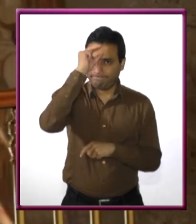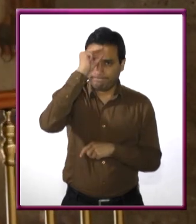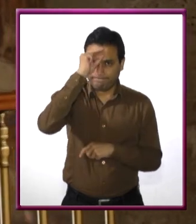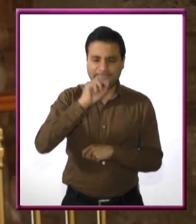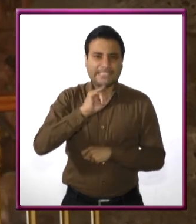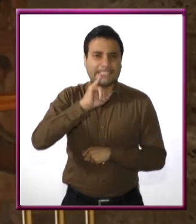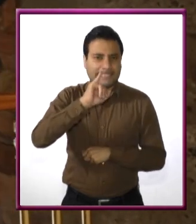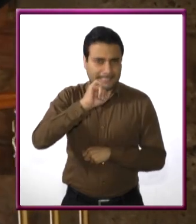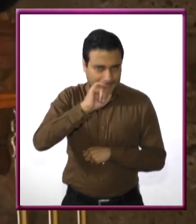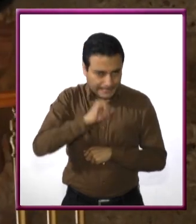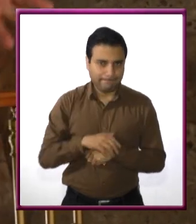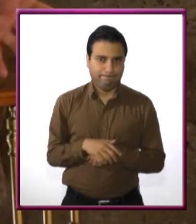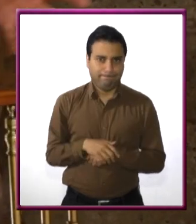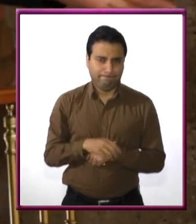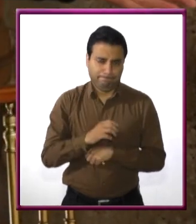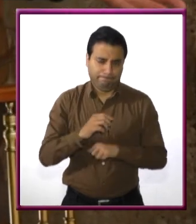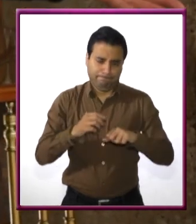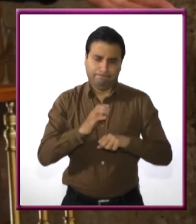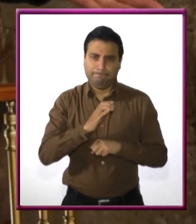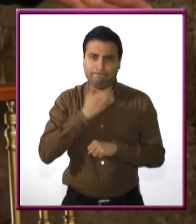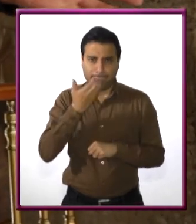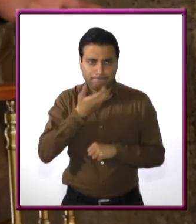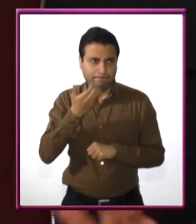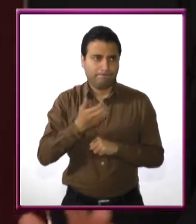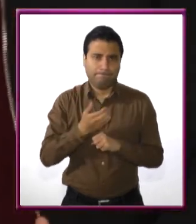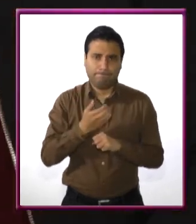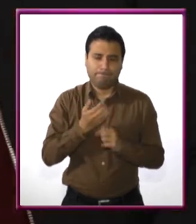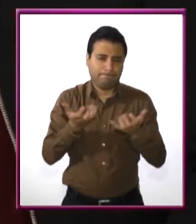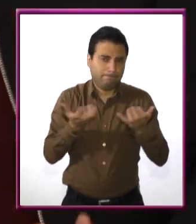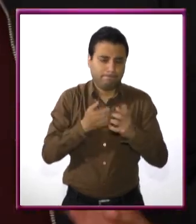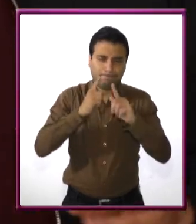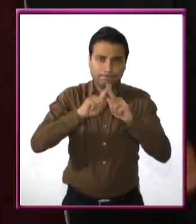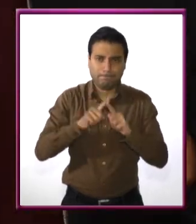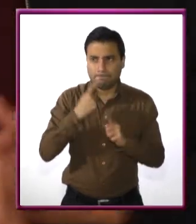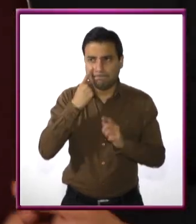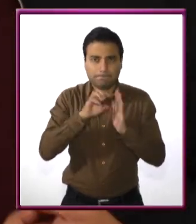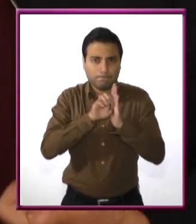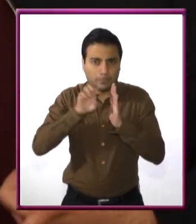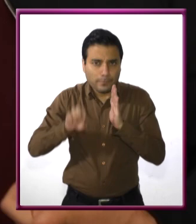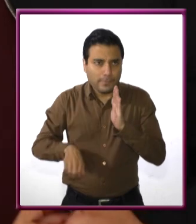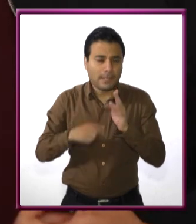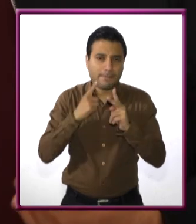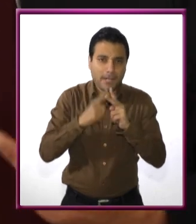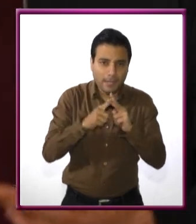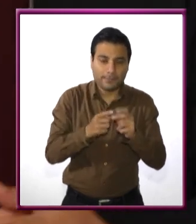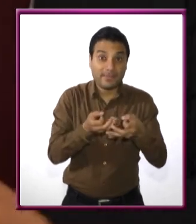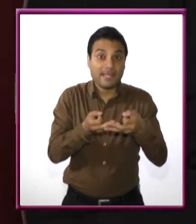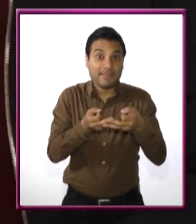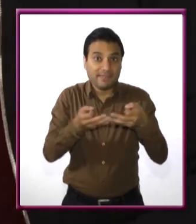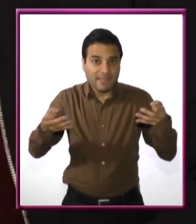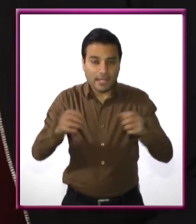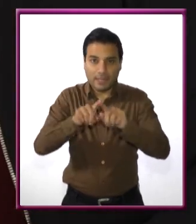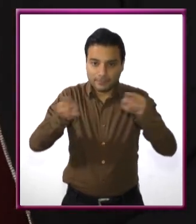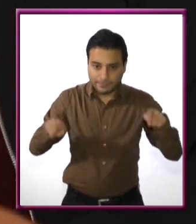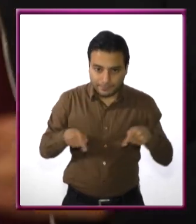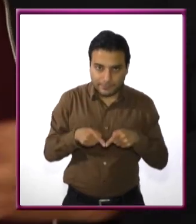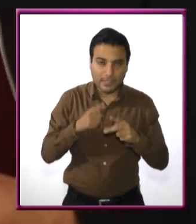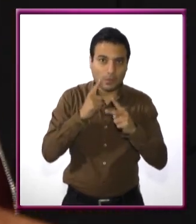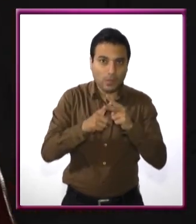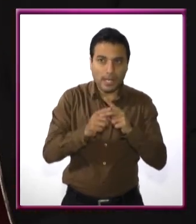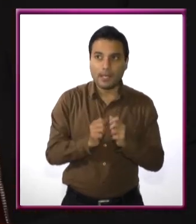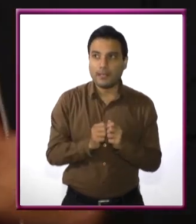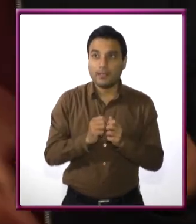y mucho conocimiento que las personas usaban cotidianamente. Por ejemplo, para dividir las propiedades, para construir los ciclos,